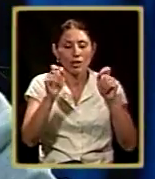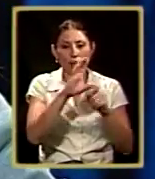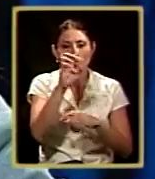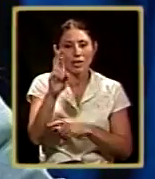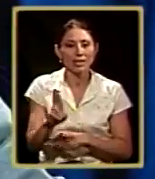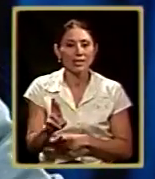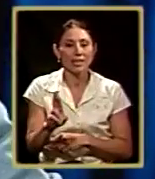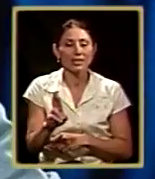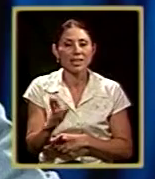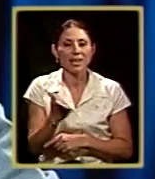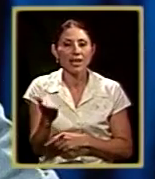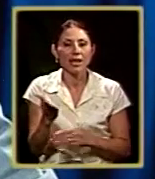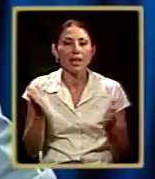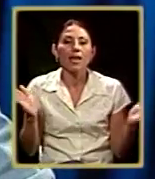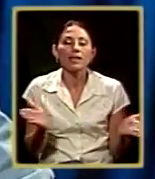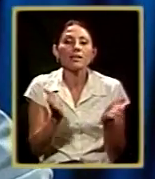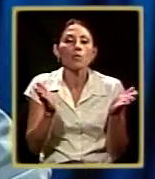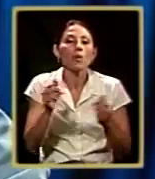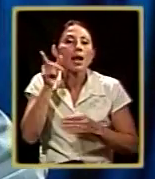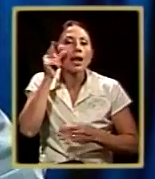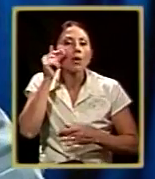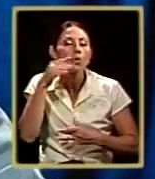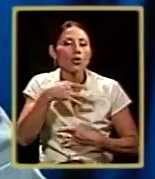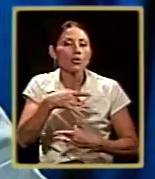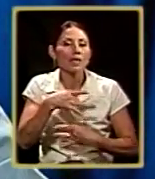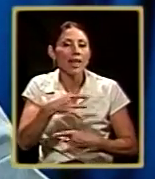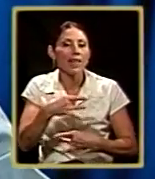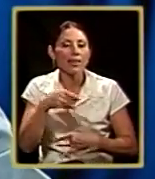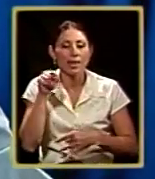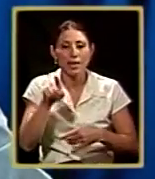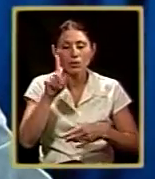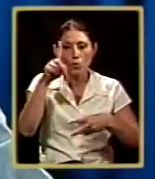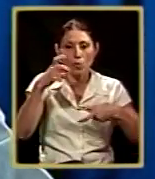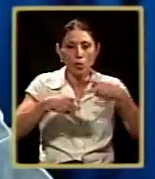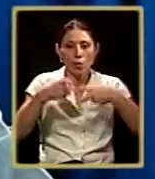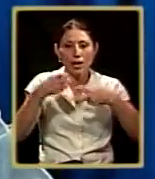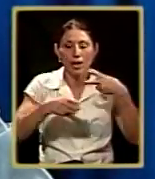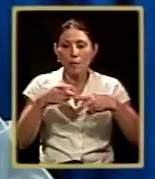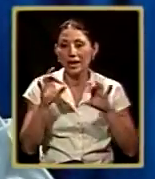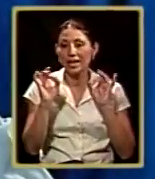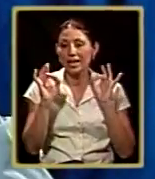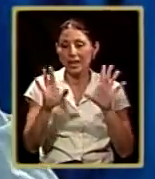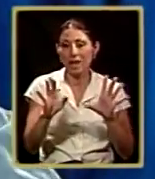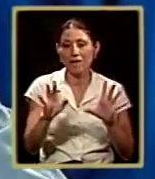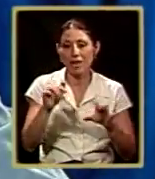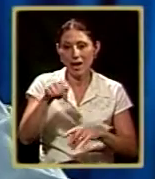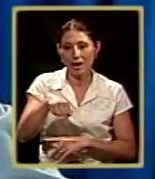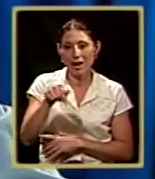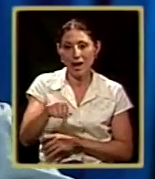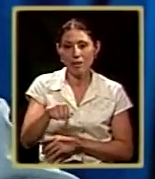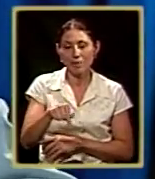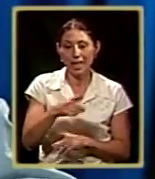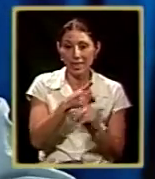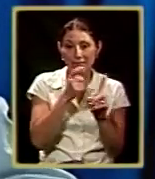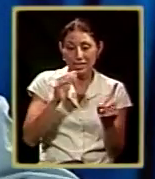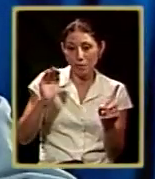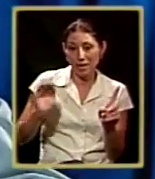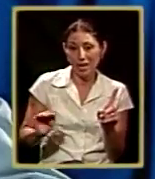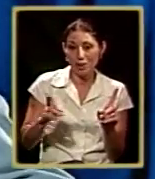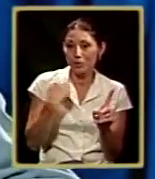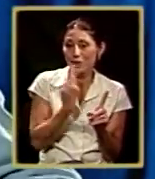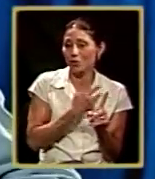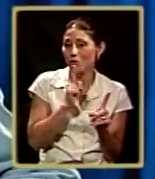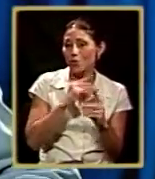es estimular la curiosidad. Ese es un problema grave que yo encuentro acá. No nos enseñan desde pequeños a mirar